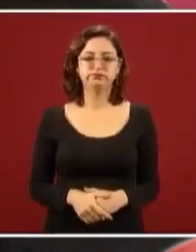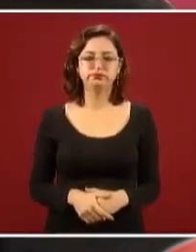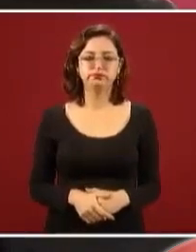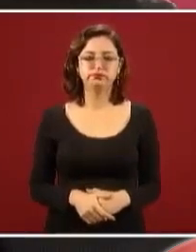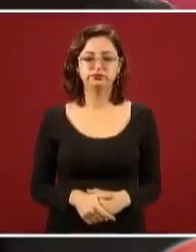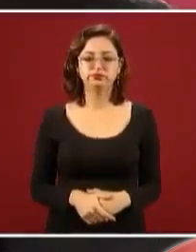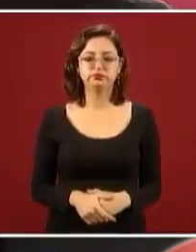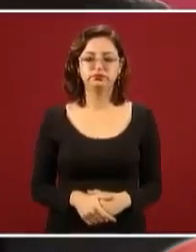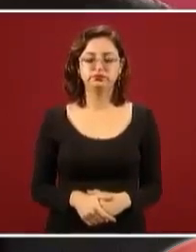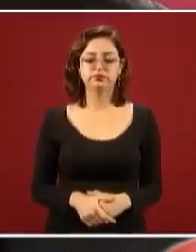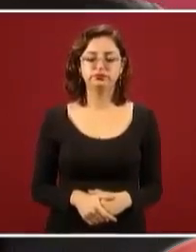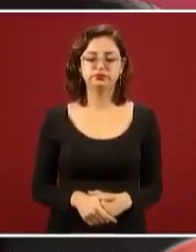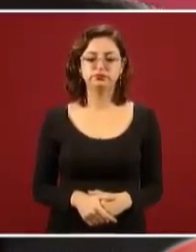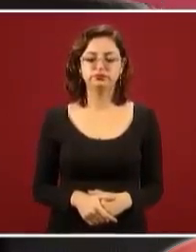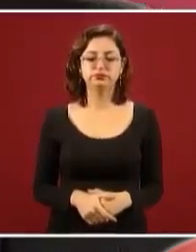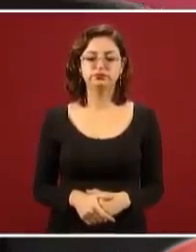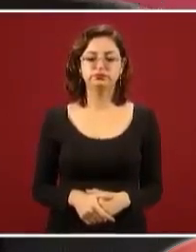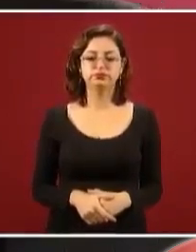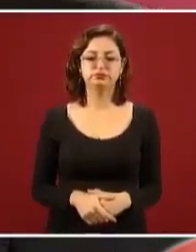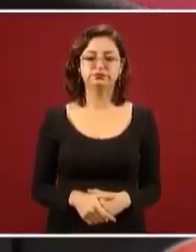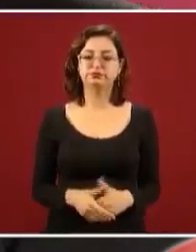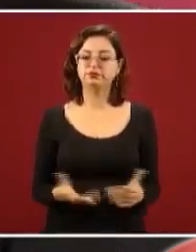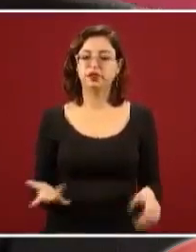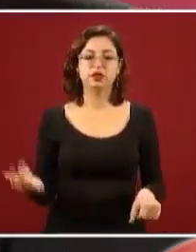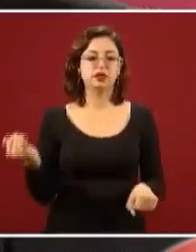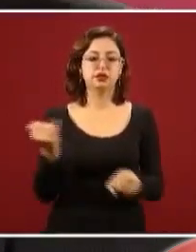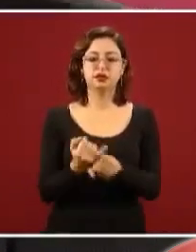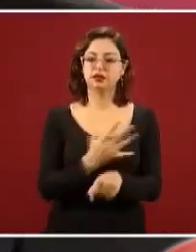No podemos transferir